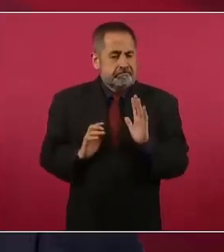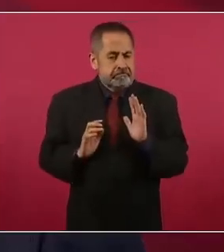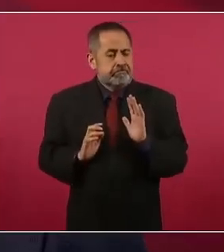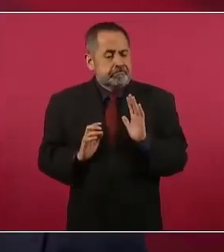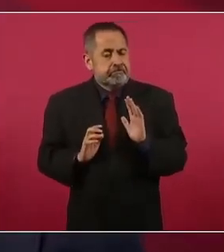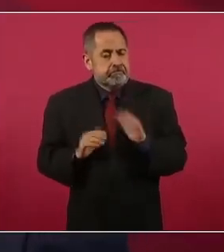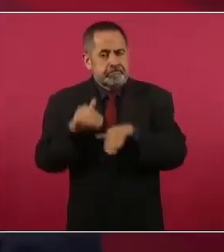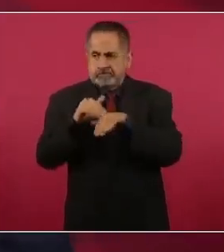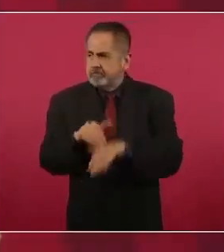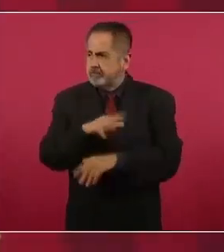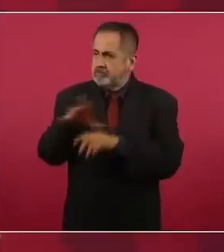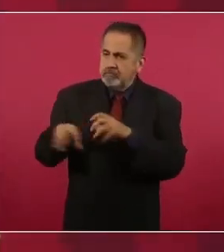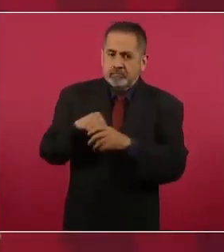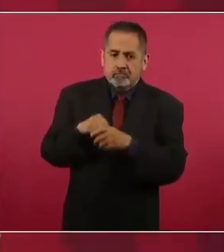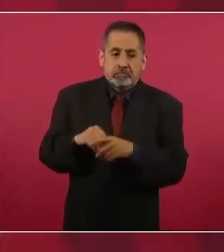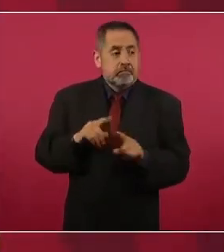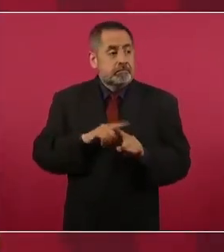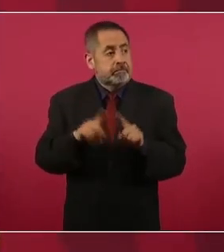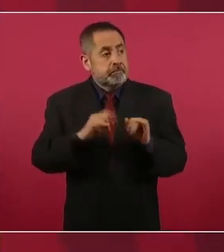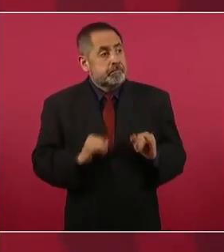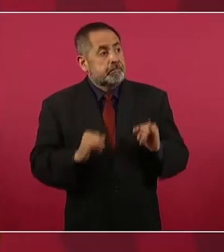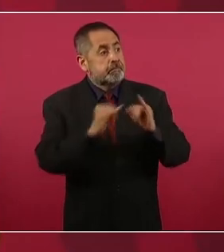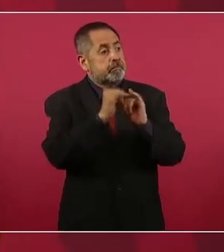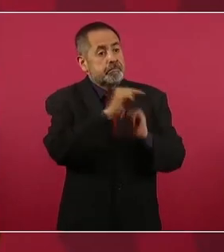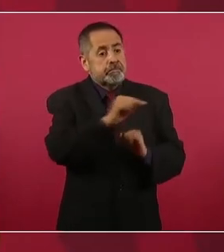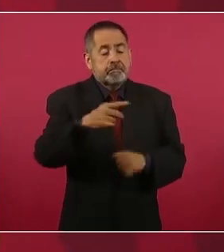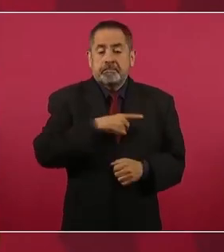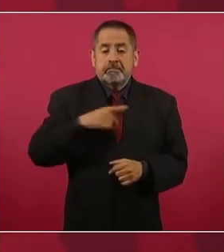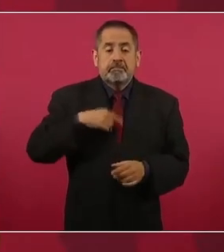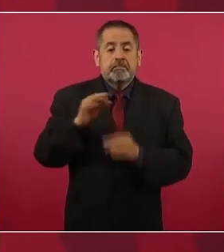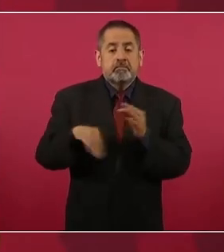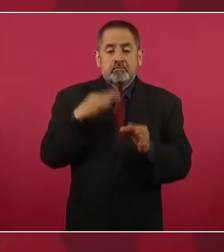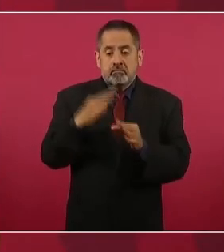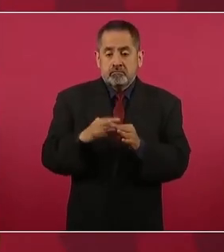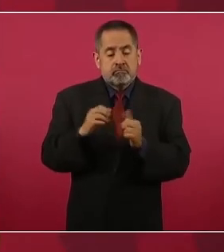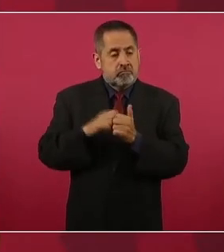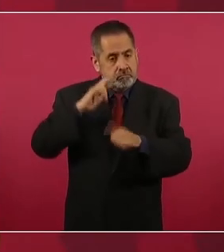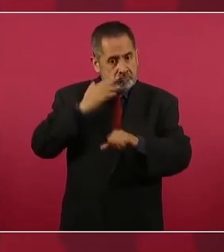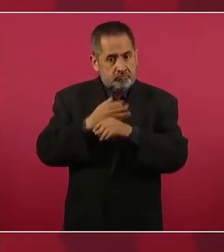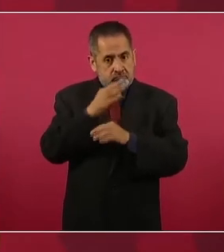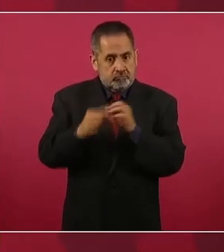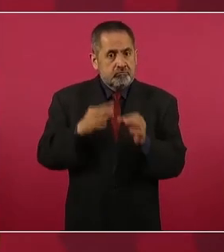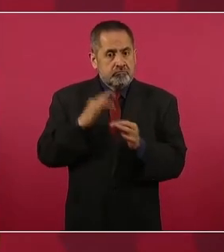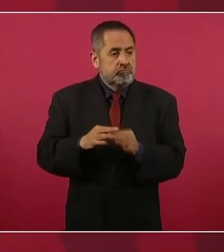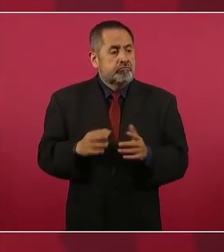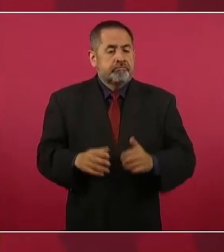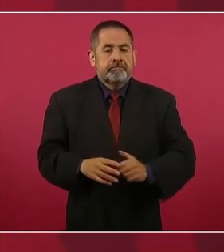instituciones tienen que cumplir por su responsabilidad.